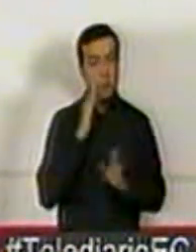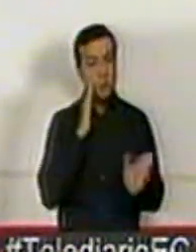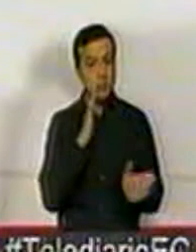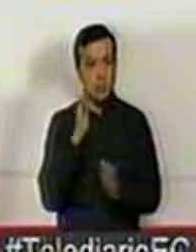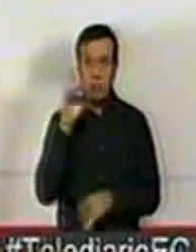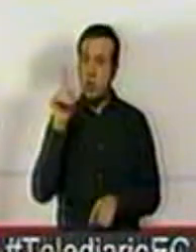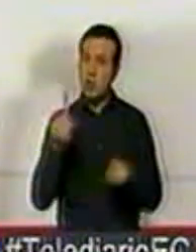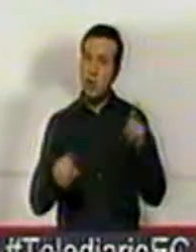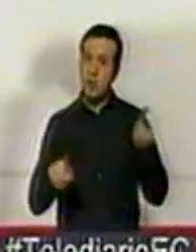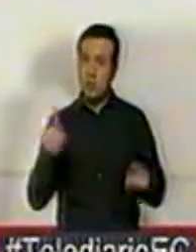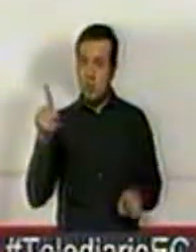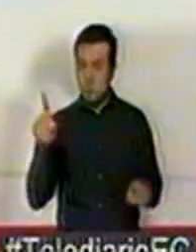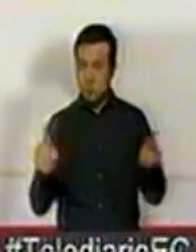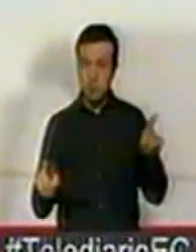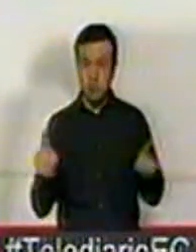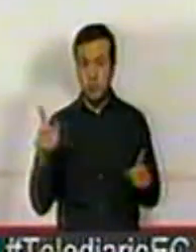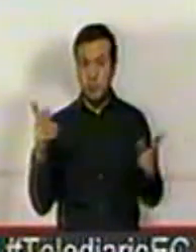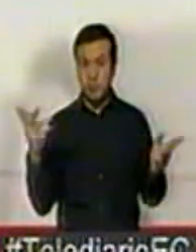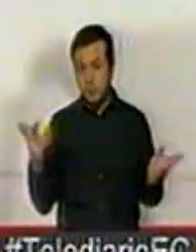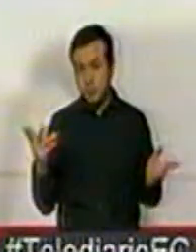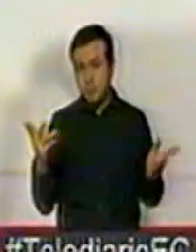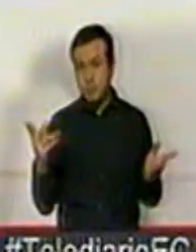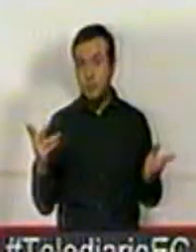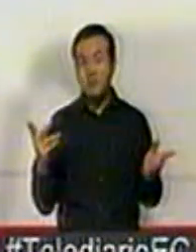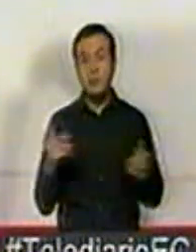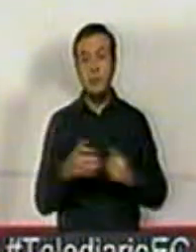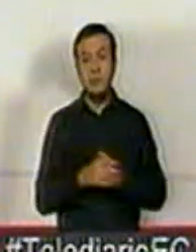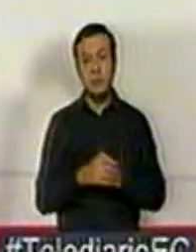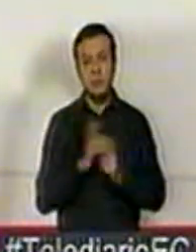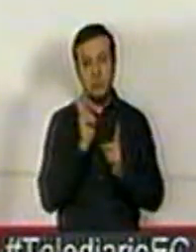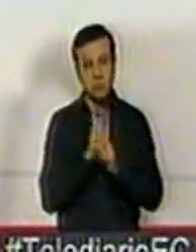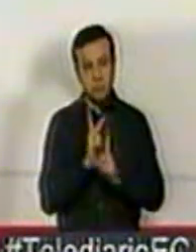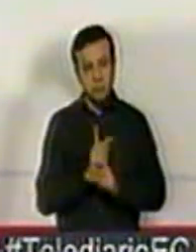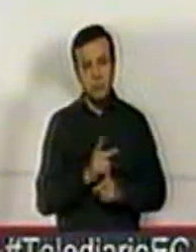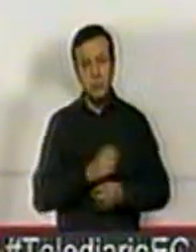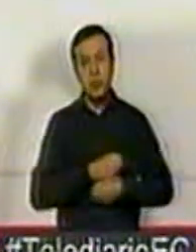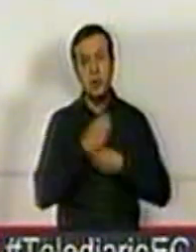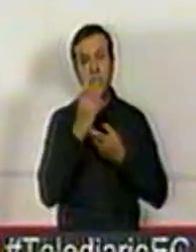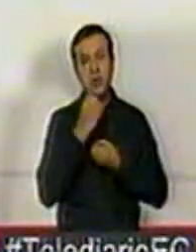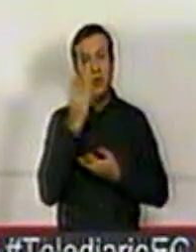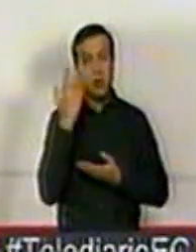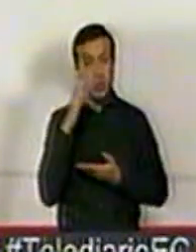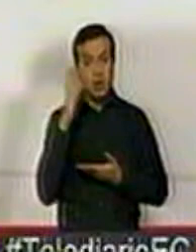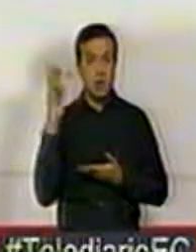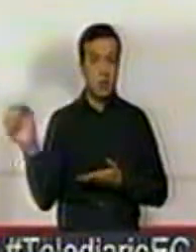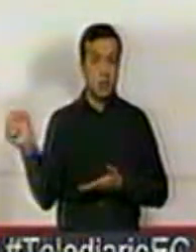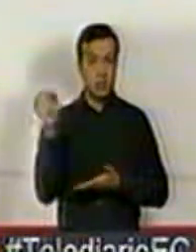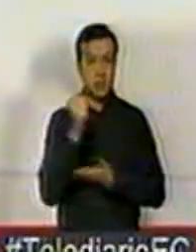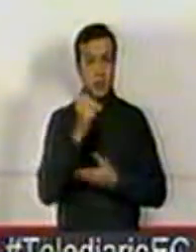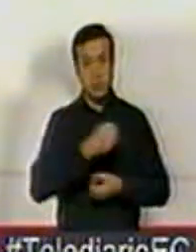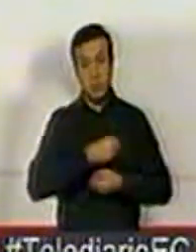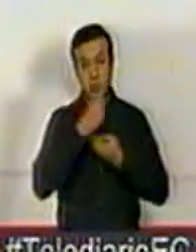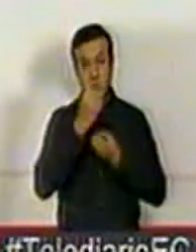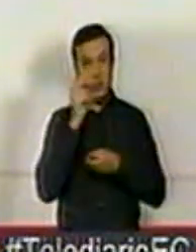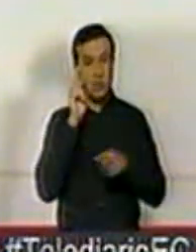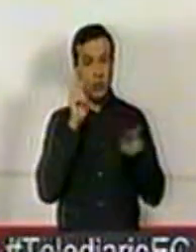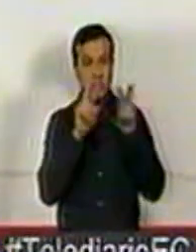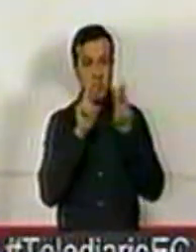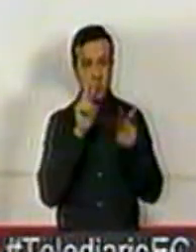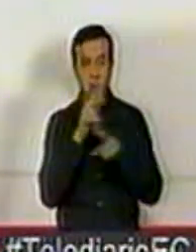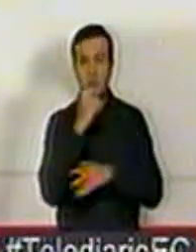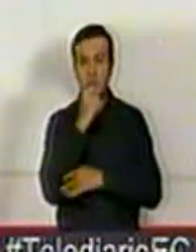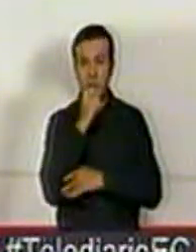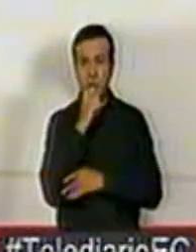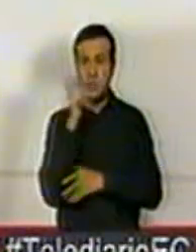veces incluso hay cosas que salen ya en la comparecencia en el Pleno, es como decimos, tanto